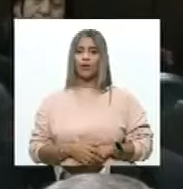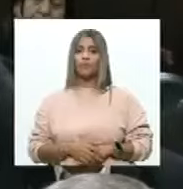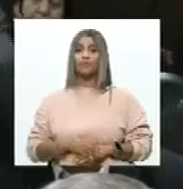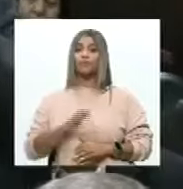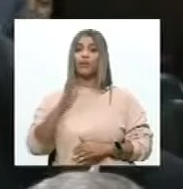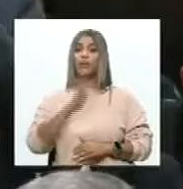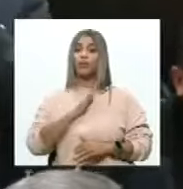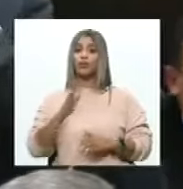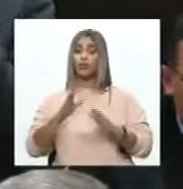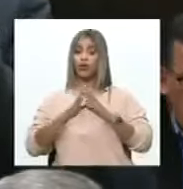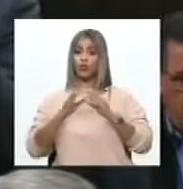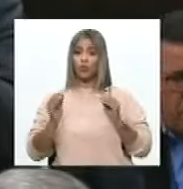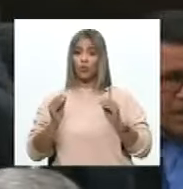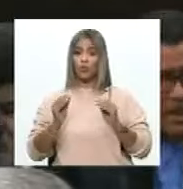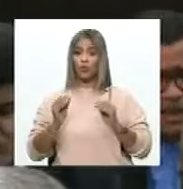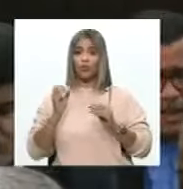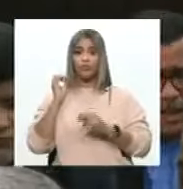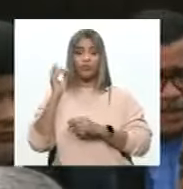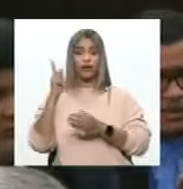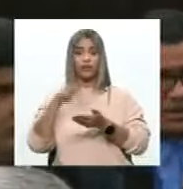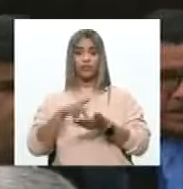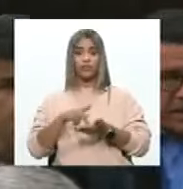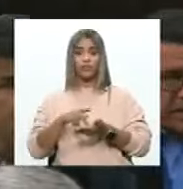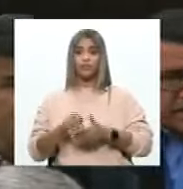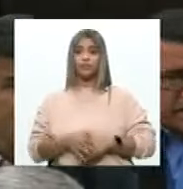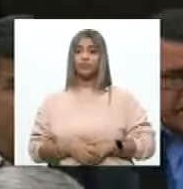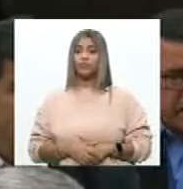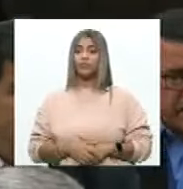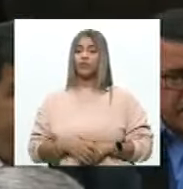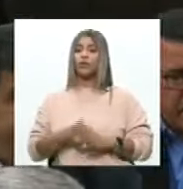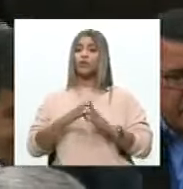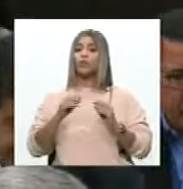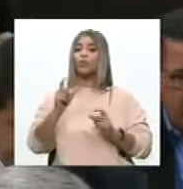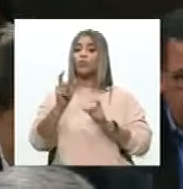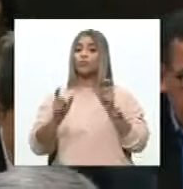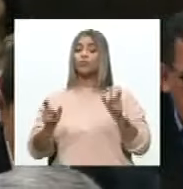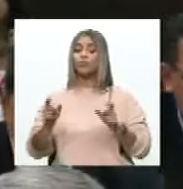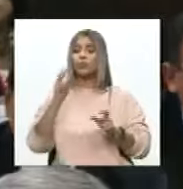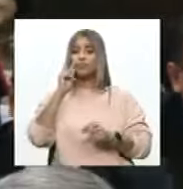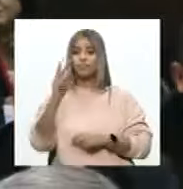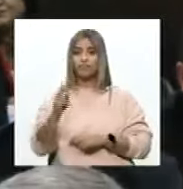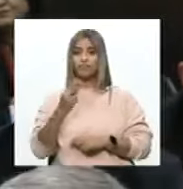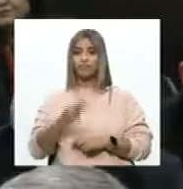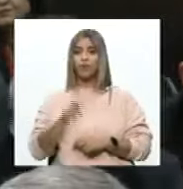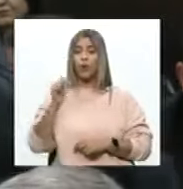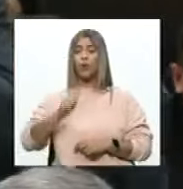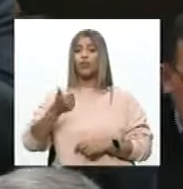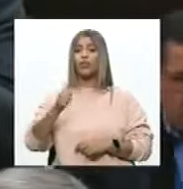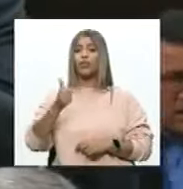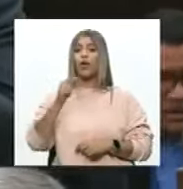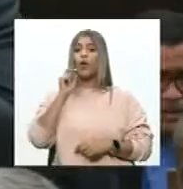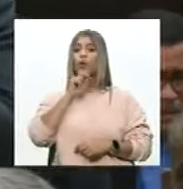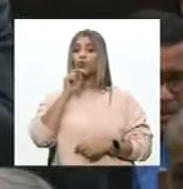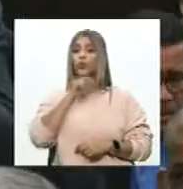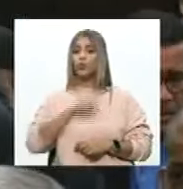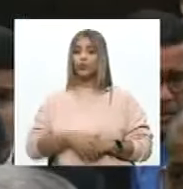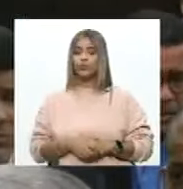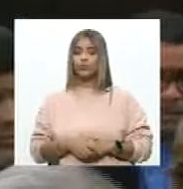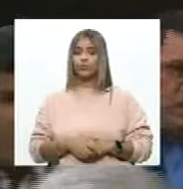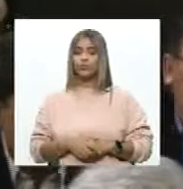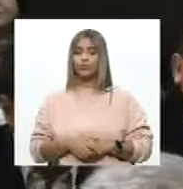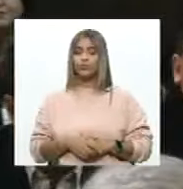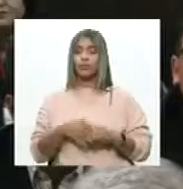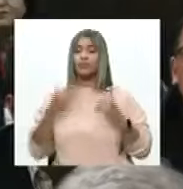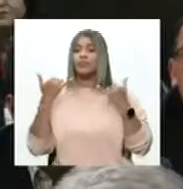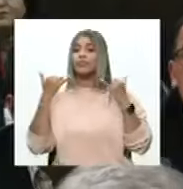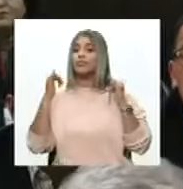todos. Buenas tardes. Plenaria, pueblo de Venezuela. Hoy 10 de octubre, en